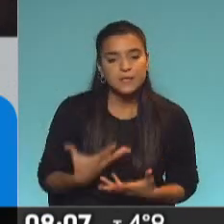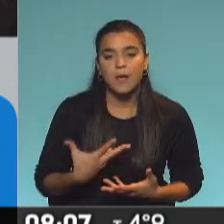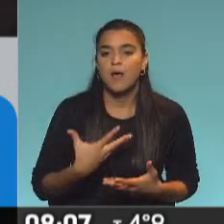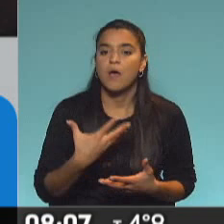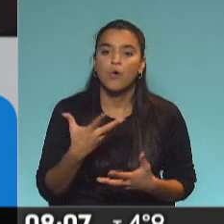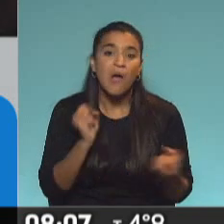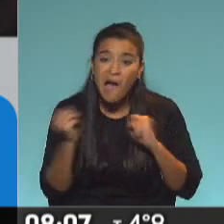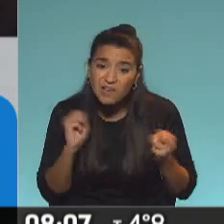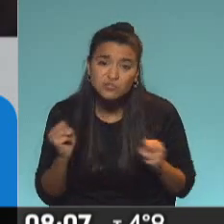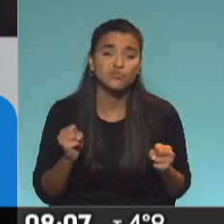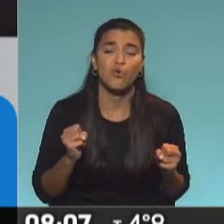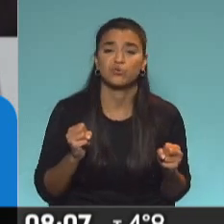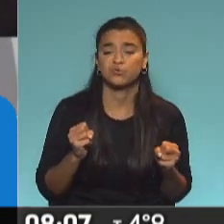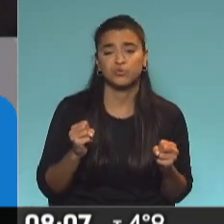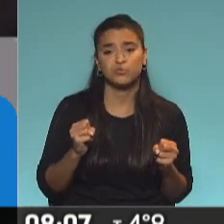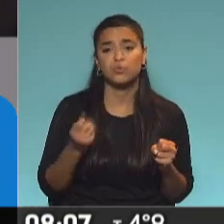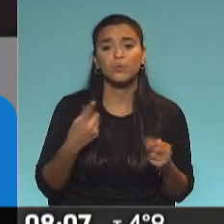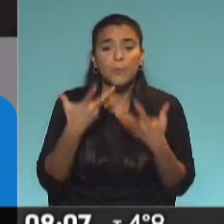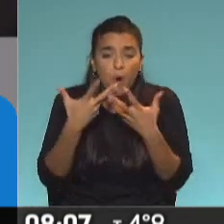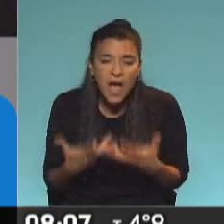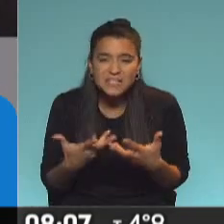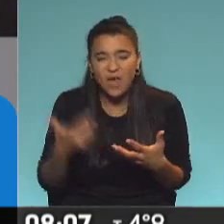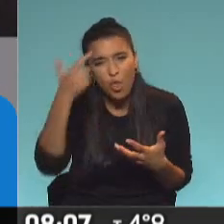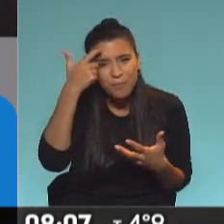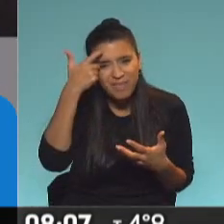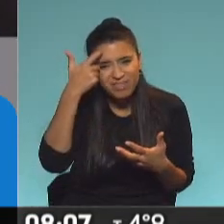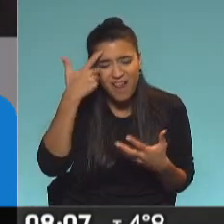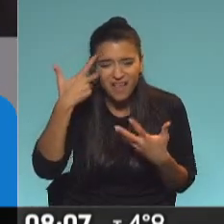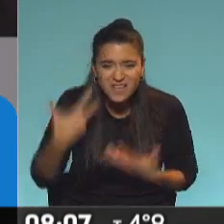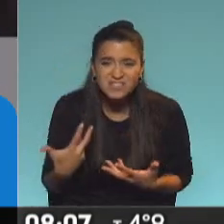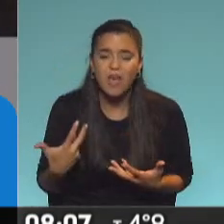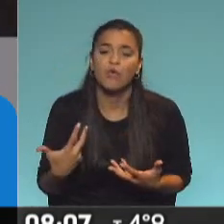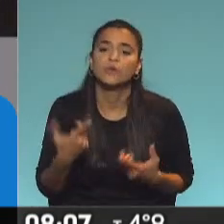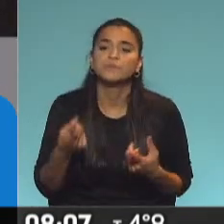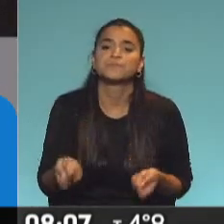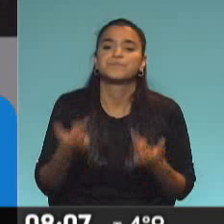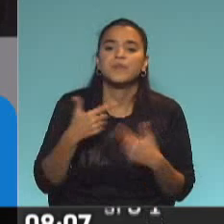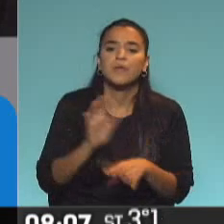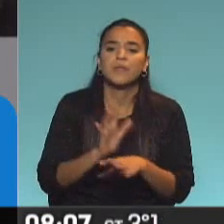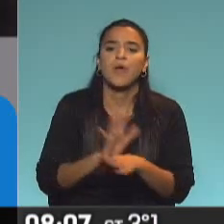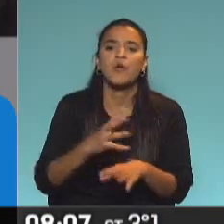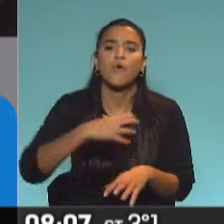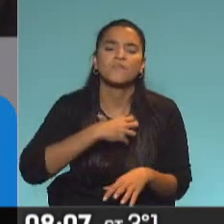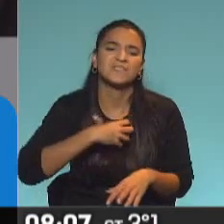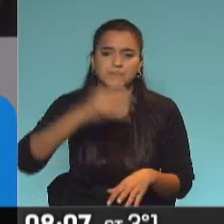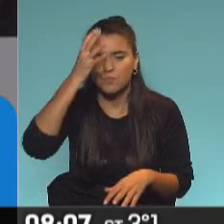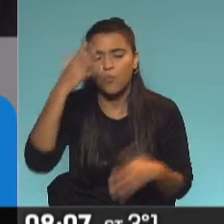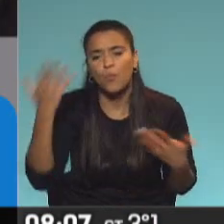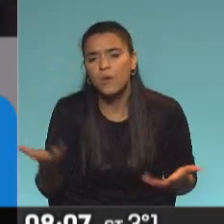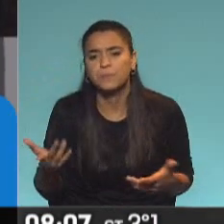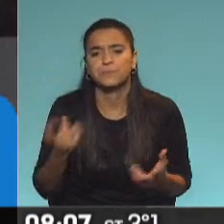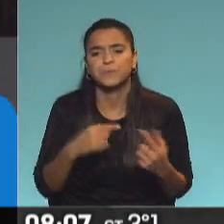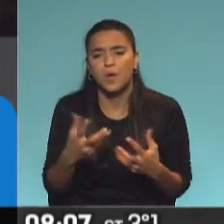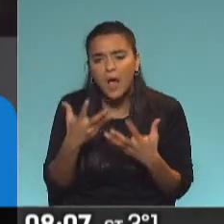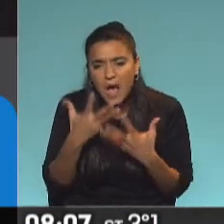estamos ansiosos, cuando estamos cansados, fatigados mentalmente, lo que tenemos es un sesgo de sobreconfianza. Bueno, cuando uno